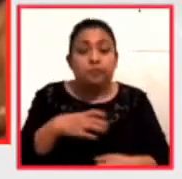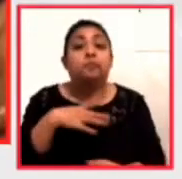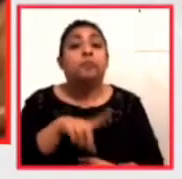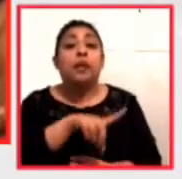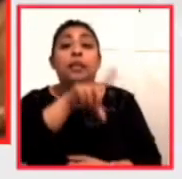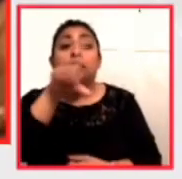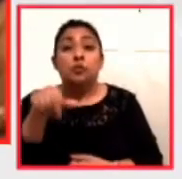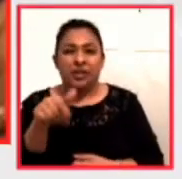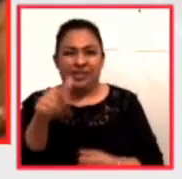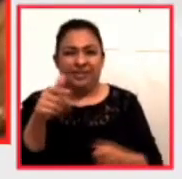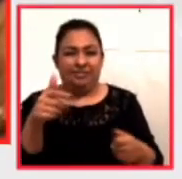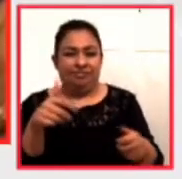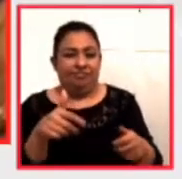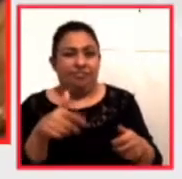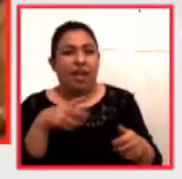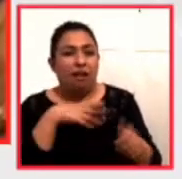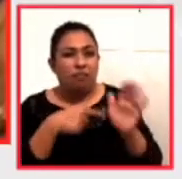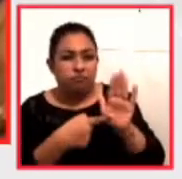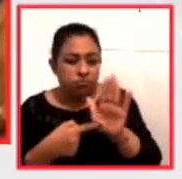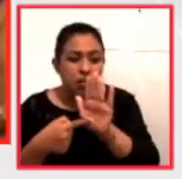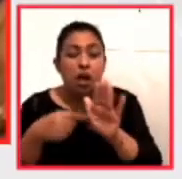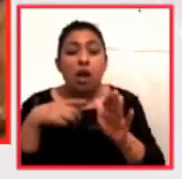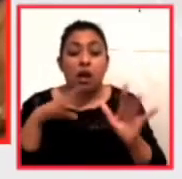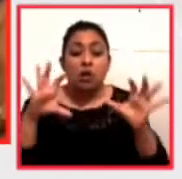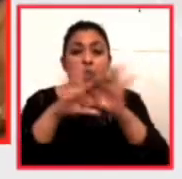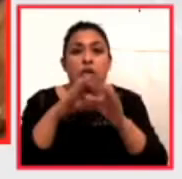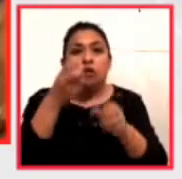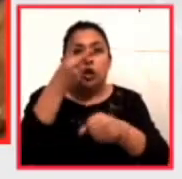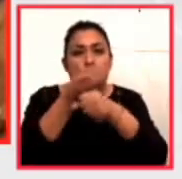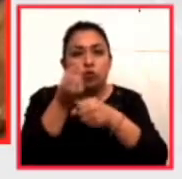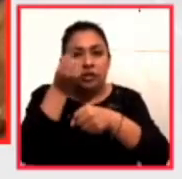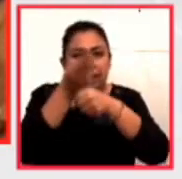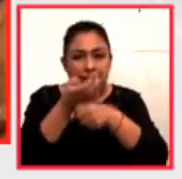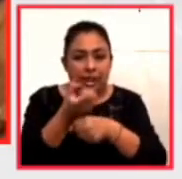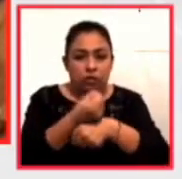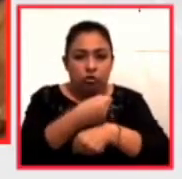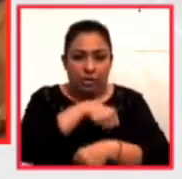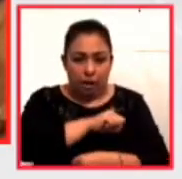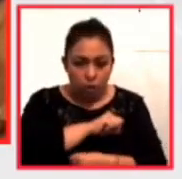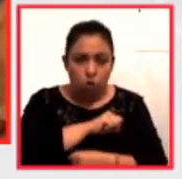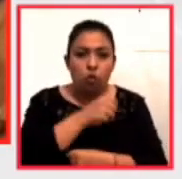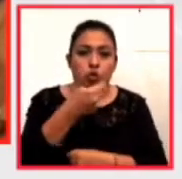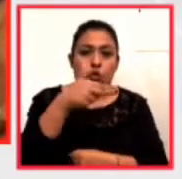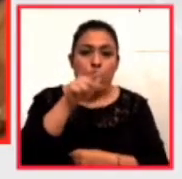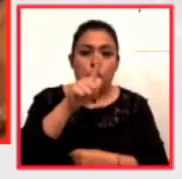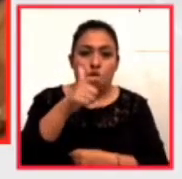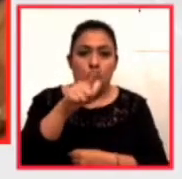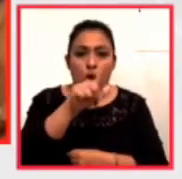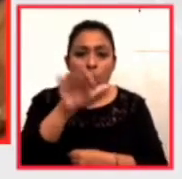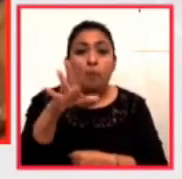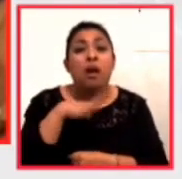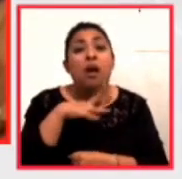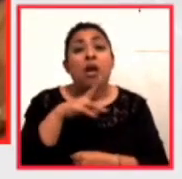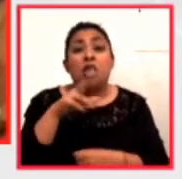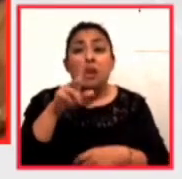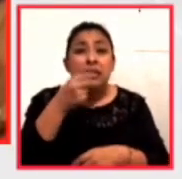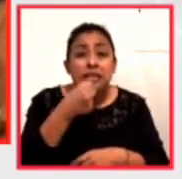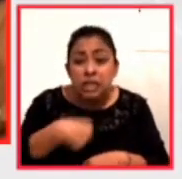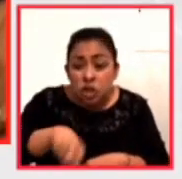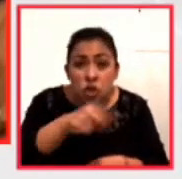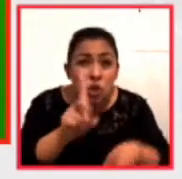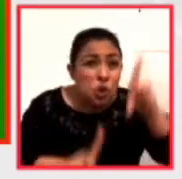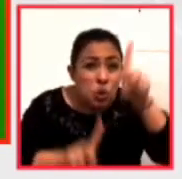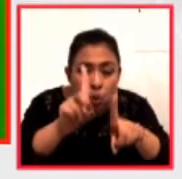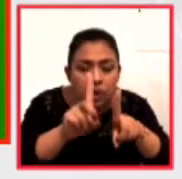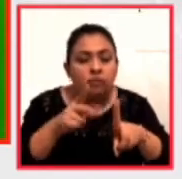esta transmisión, se enlazarán con el subsecretario de Salud, Hugo López-Gatell, quien contestará a los niños las dudas que tengan sobre el